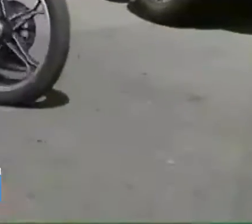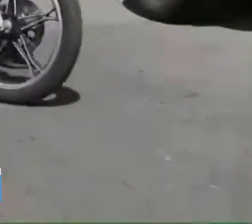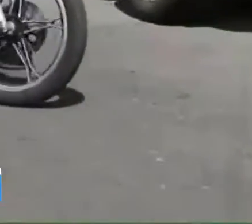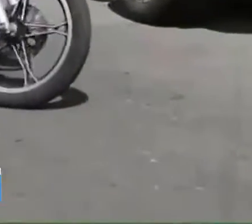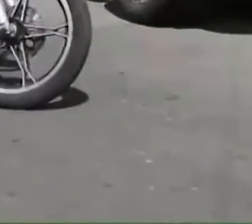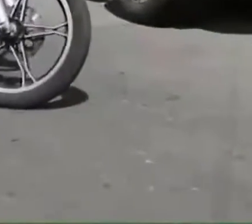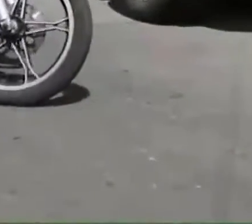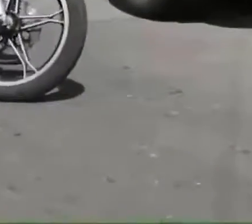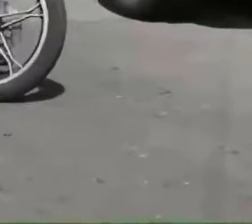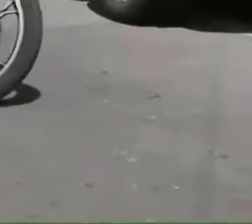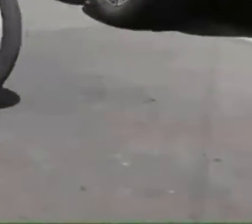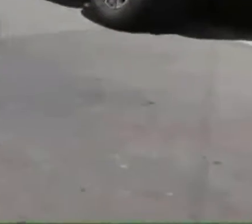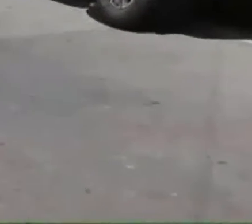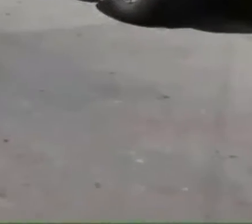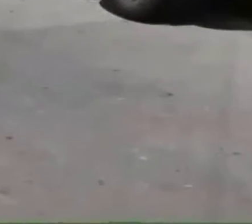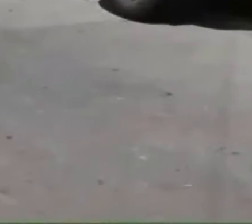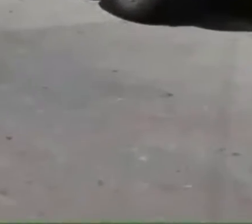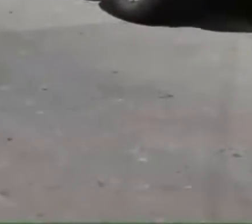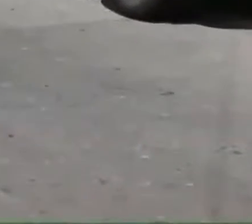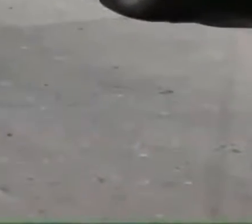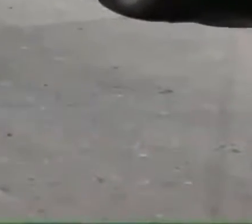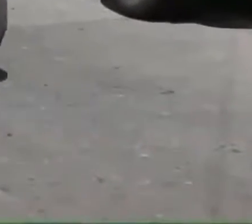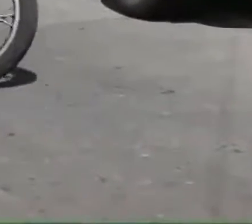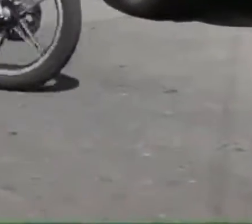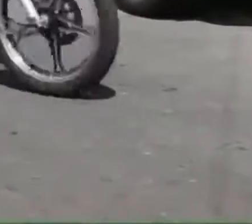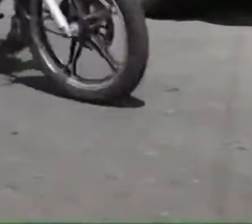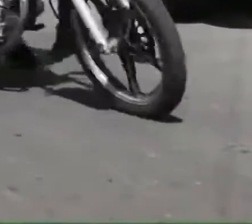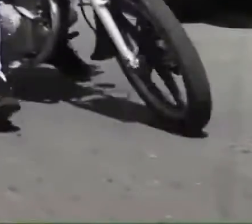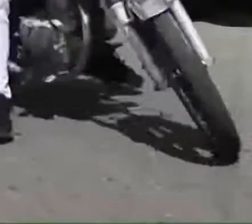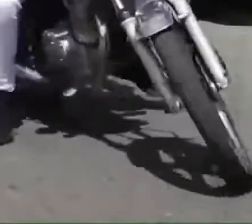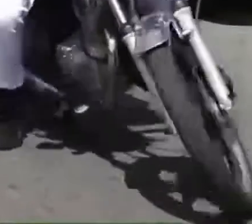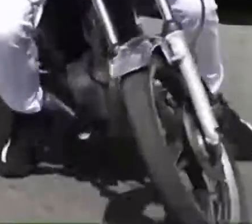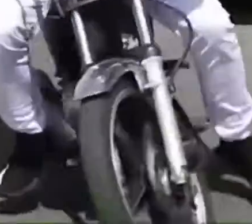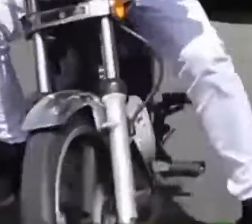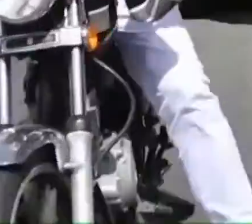municipio, pero no pueden impartir sanciones hasta que no se dé la firma del convenio.